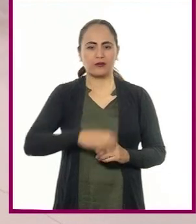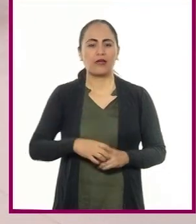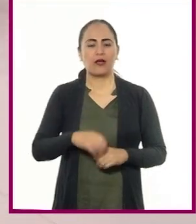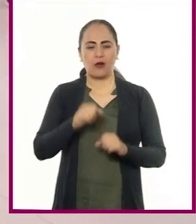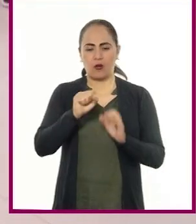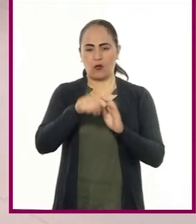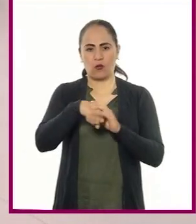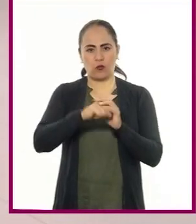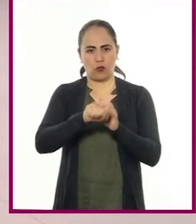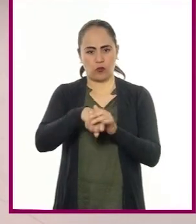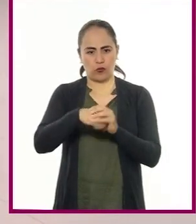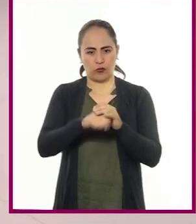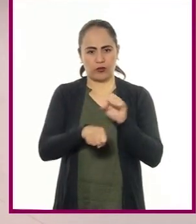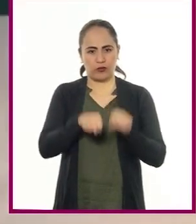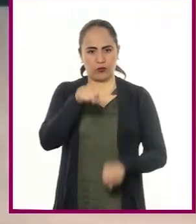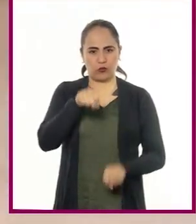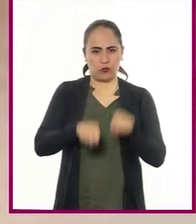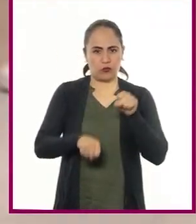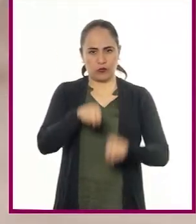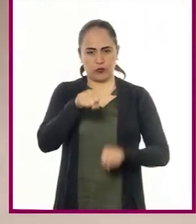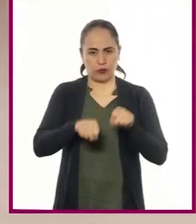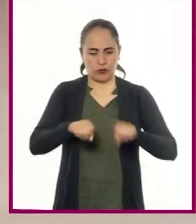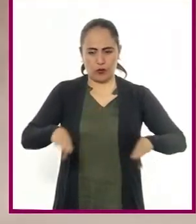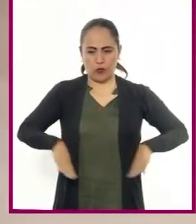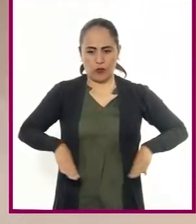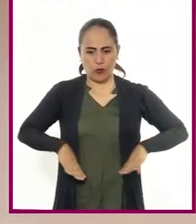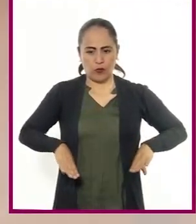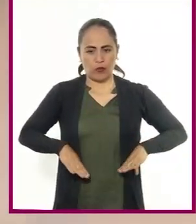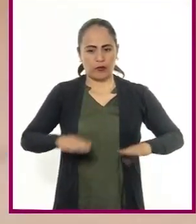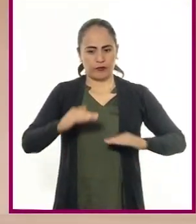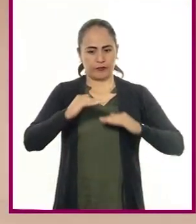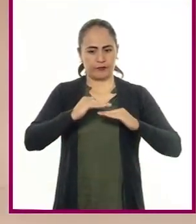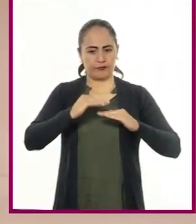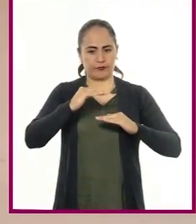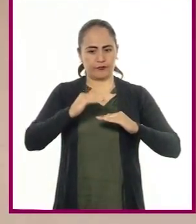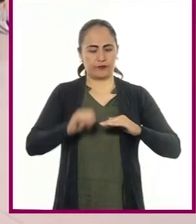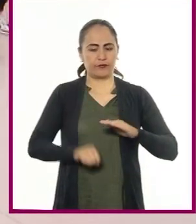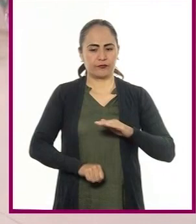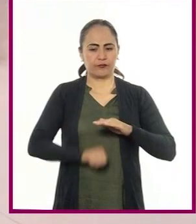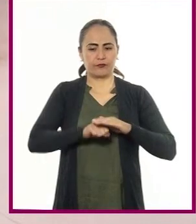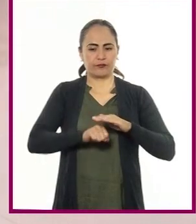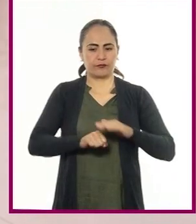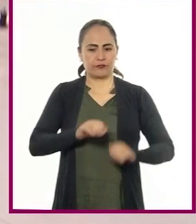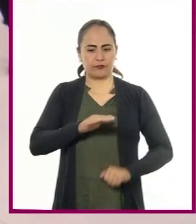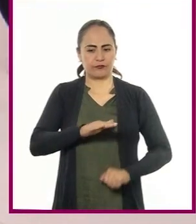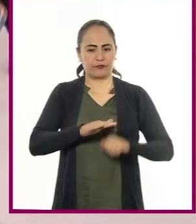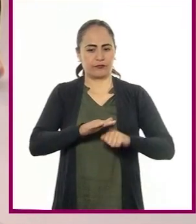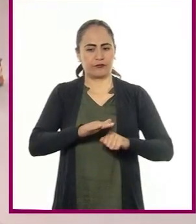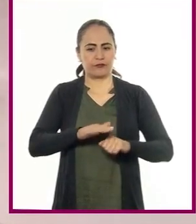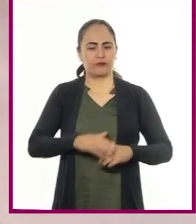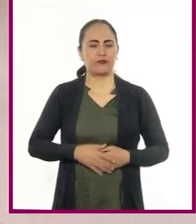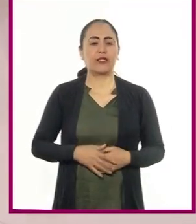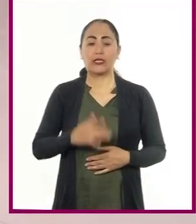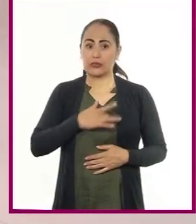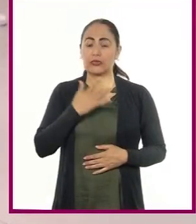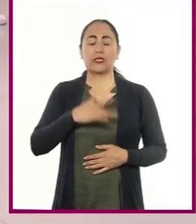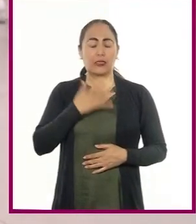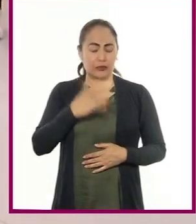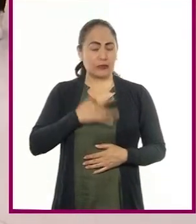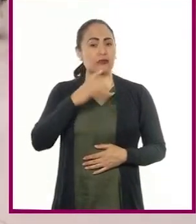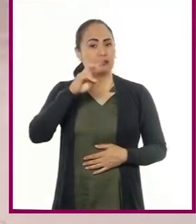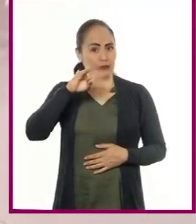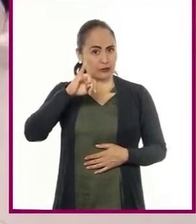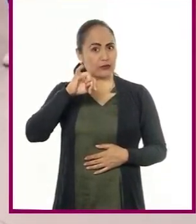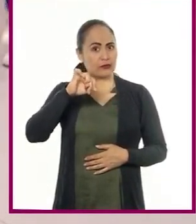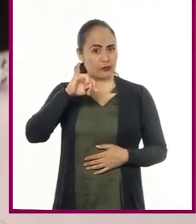rodillas a la altura de la cintura. Elevamos. ¡Uf! Ya se está sintiendo, maestro, ya se está